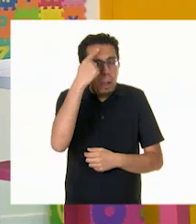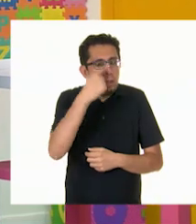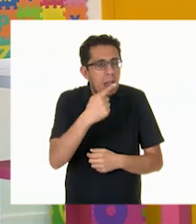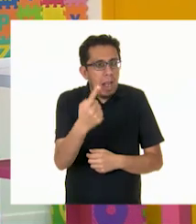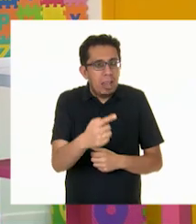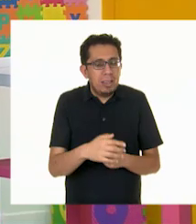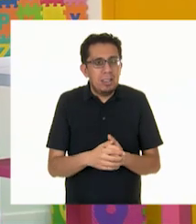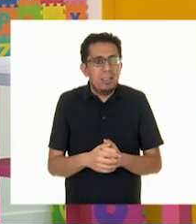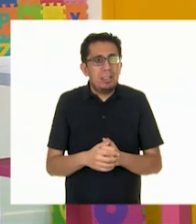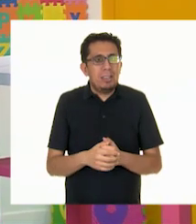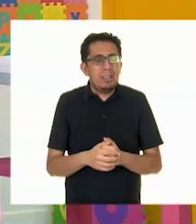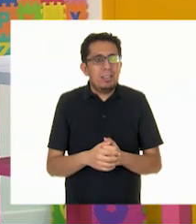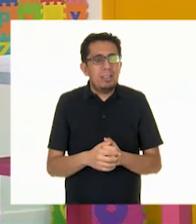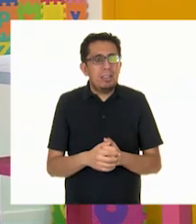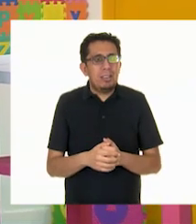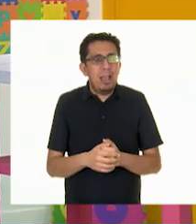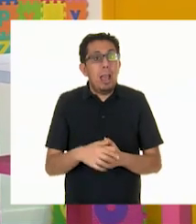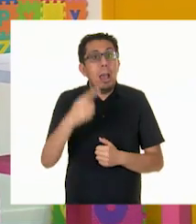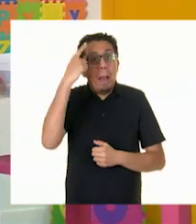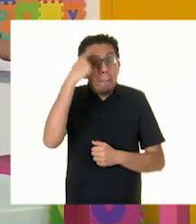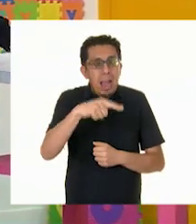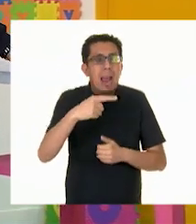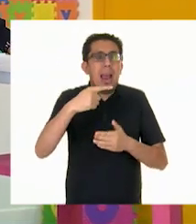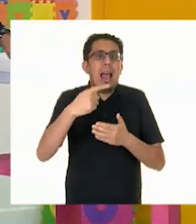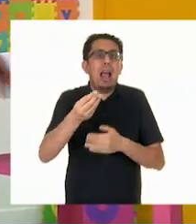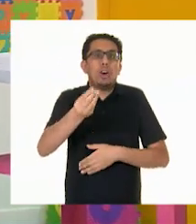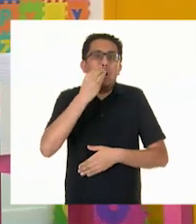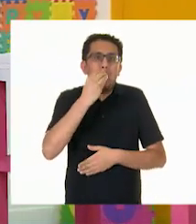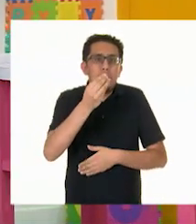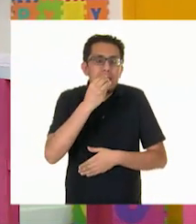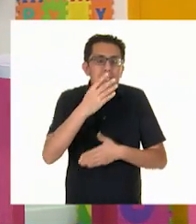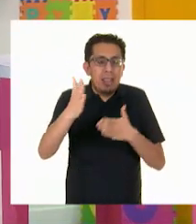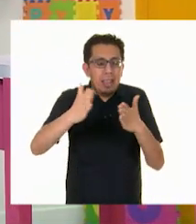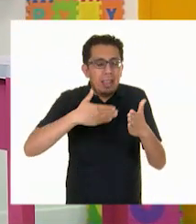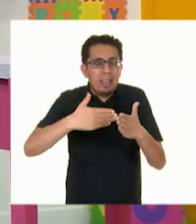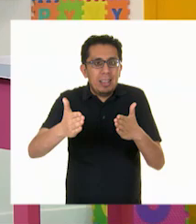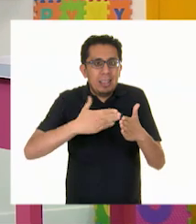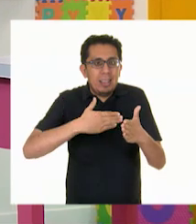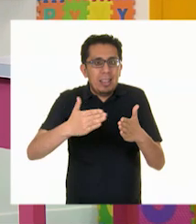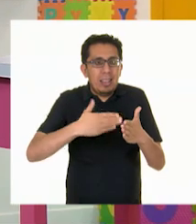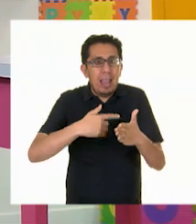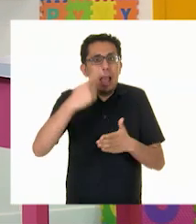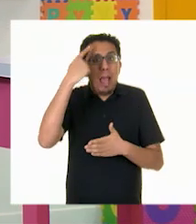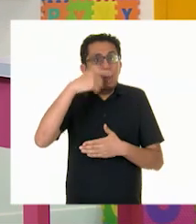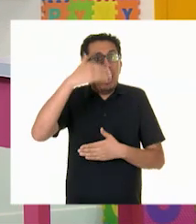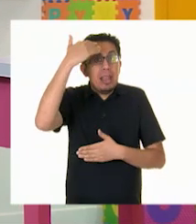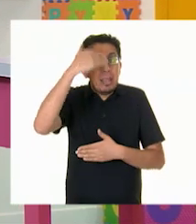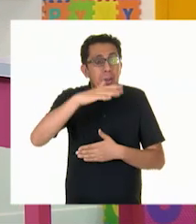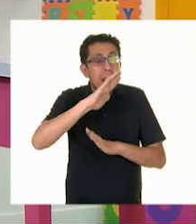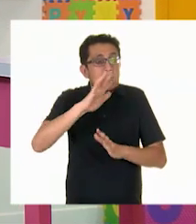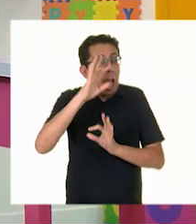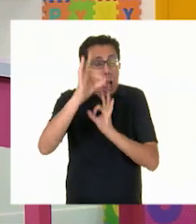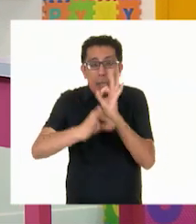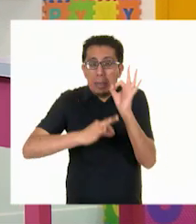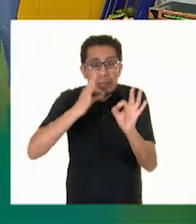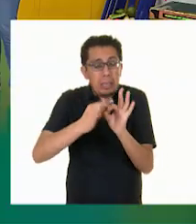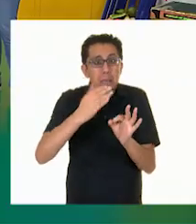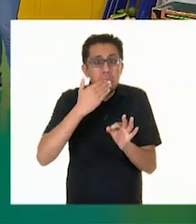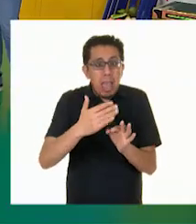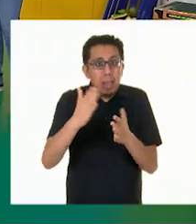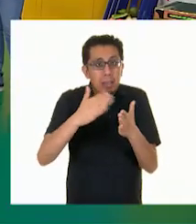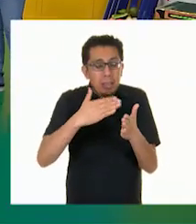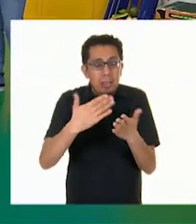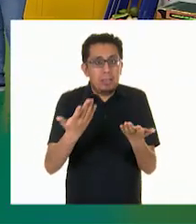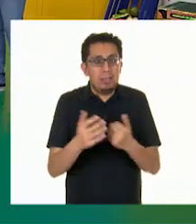función? Exacto, en la comida. Cierto, tienen razón, para Podemos- saber el punto de cocción de los alimentos. Exacto. Muy bien.